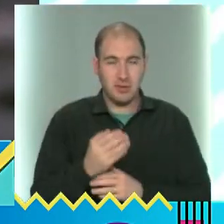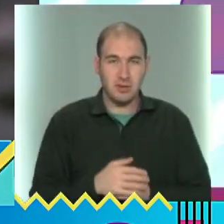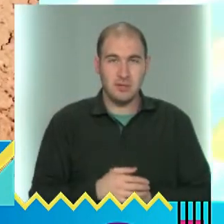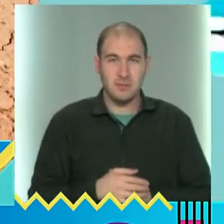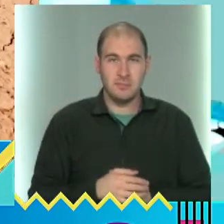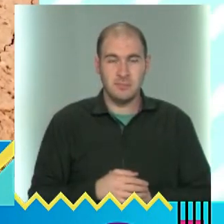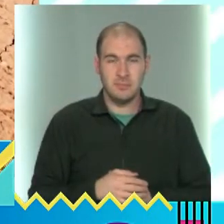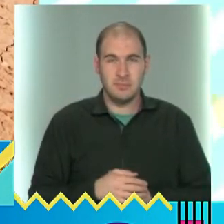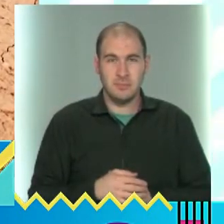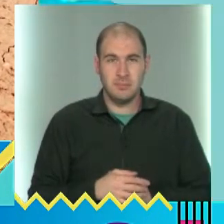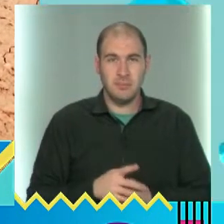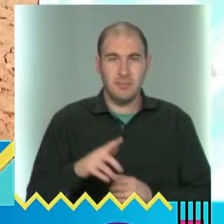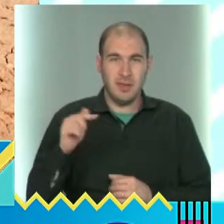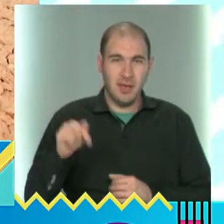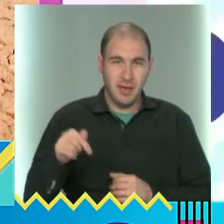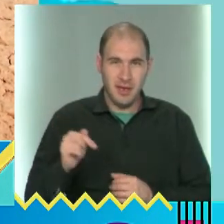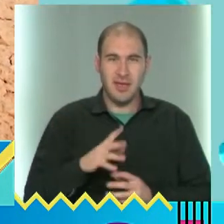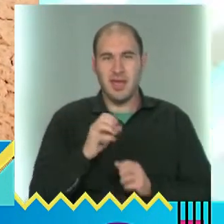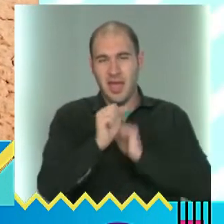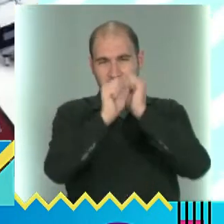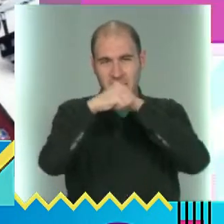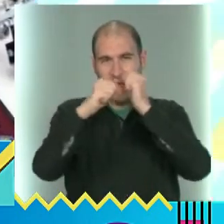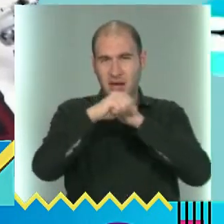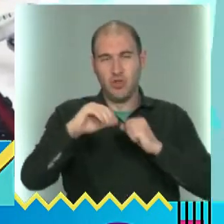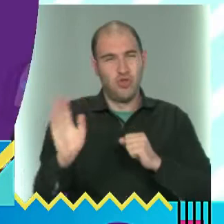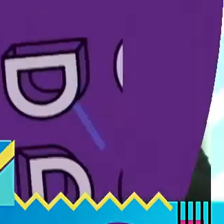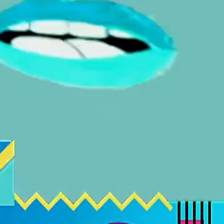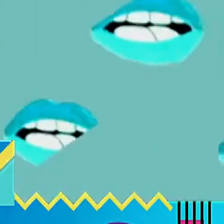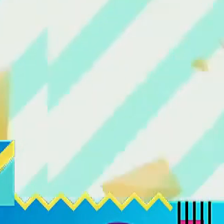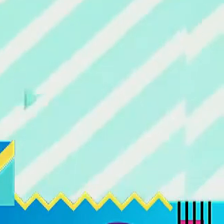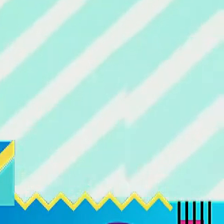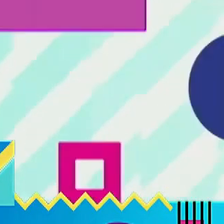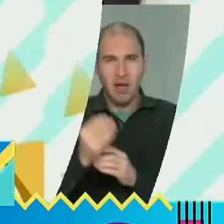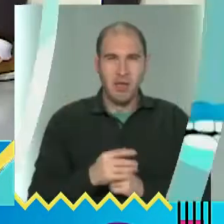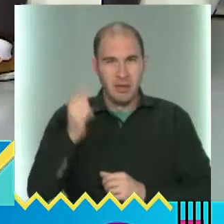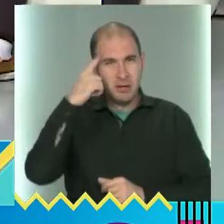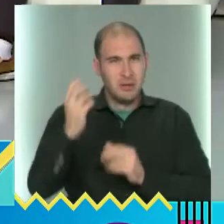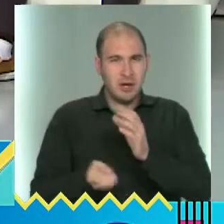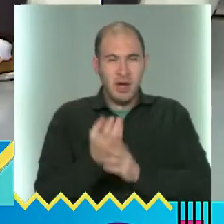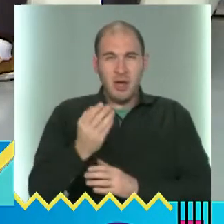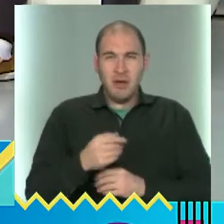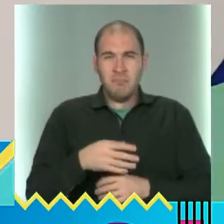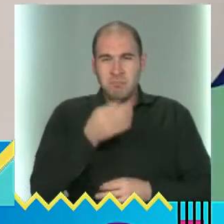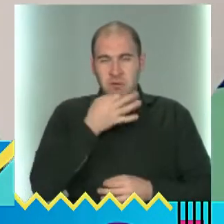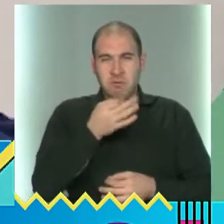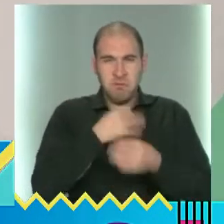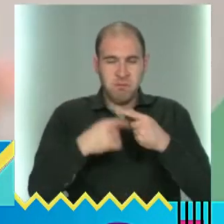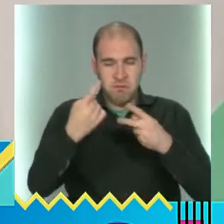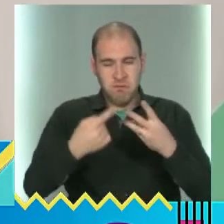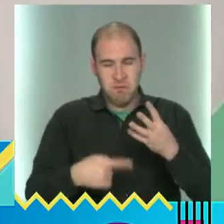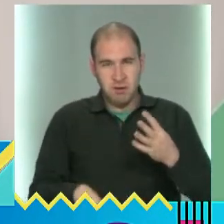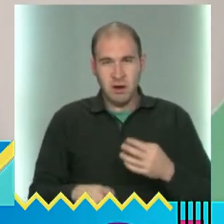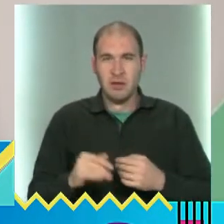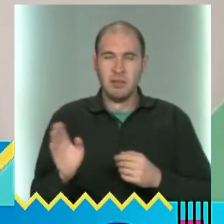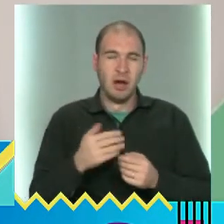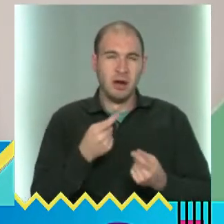que ser un ingeniero en casi todo, por así decirlo, en venta, en vende humo, en todo, para conseguir inversión